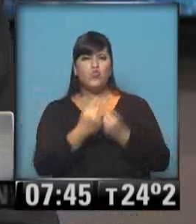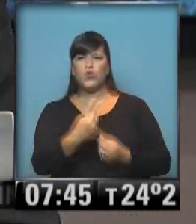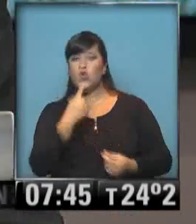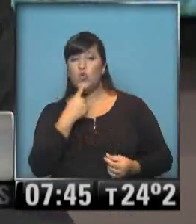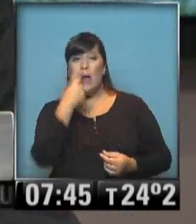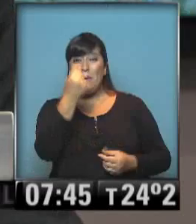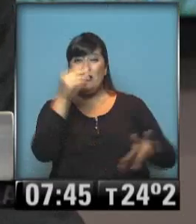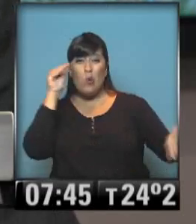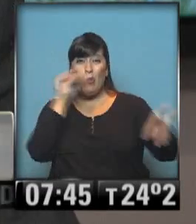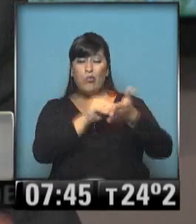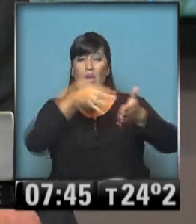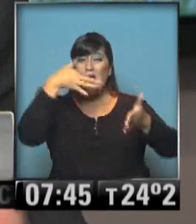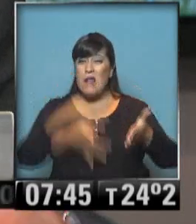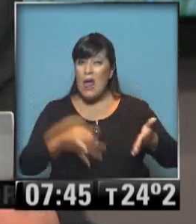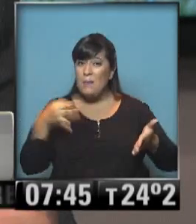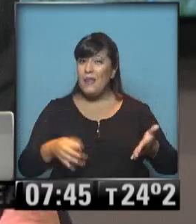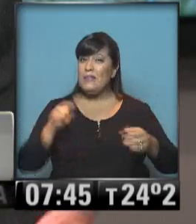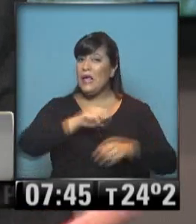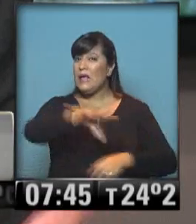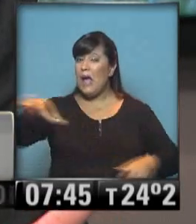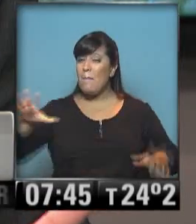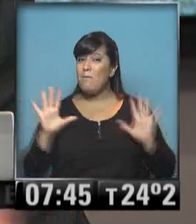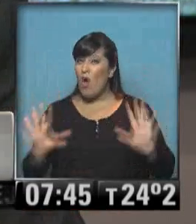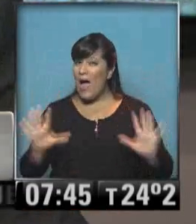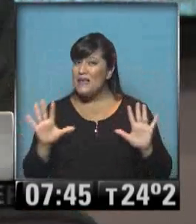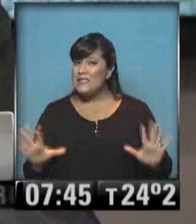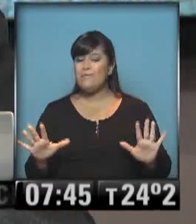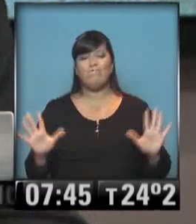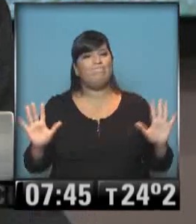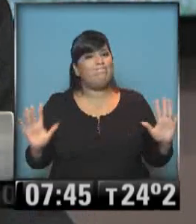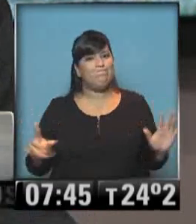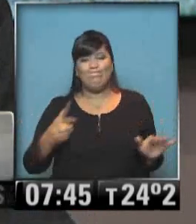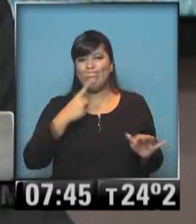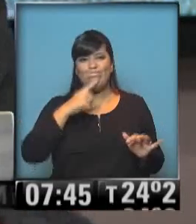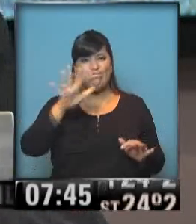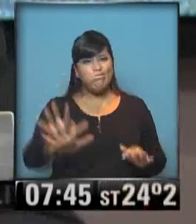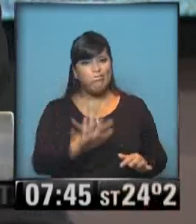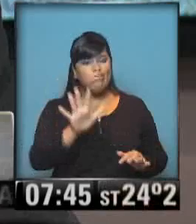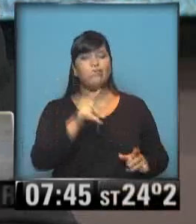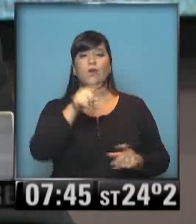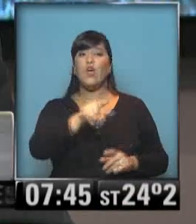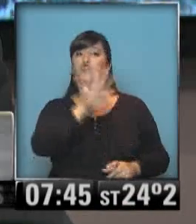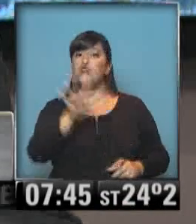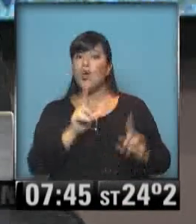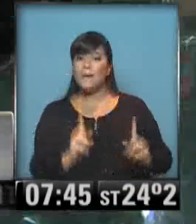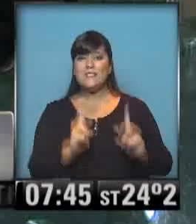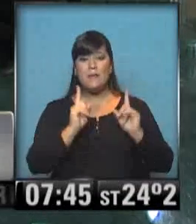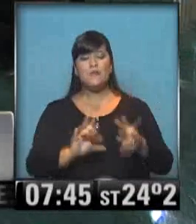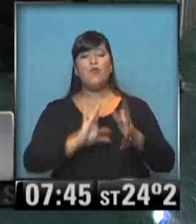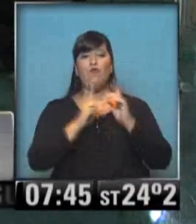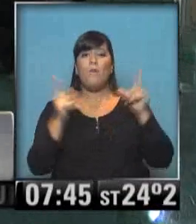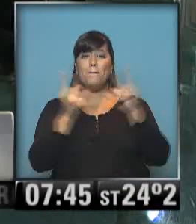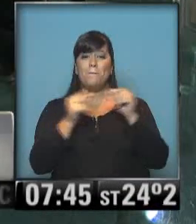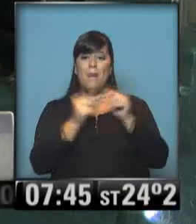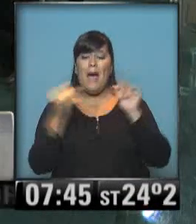realmente reflejen lo que pasa en el en las operaciones reales no que es muchos sospechan de que esta es un precio a